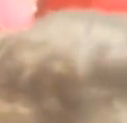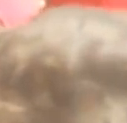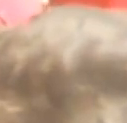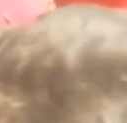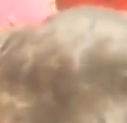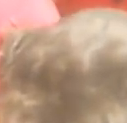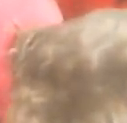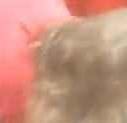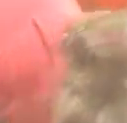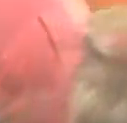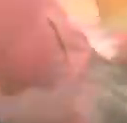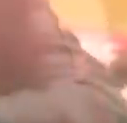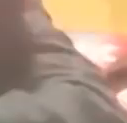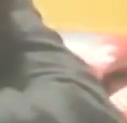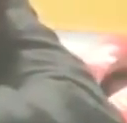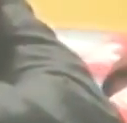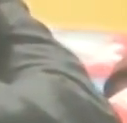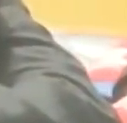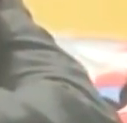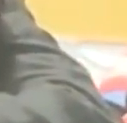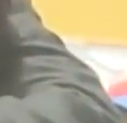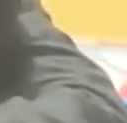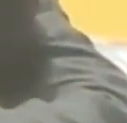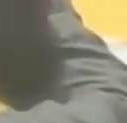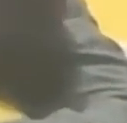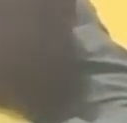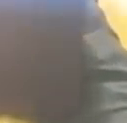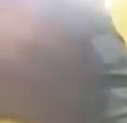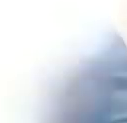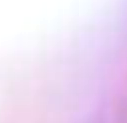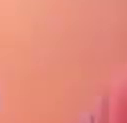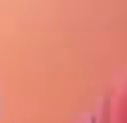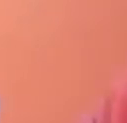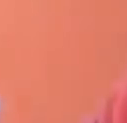acompañó entre montes y ciudades.